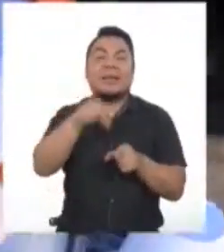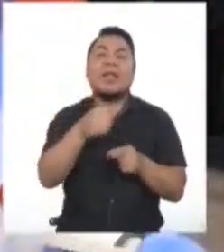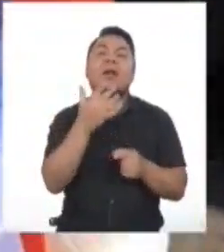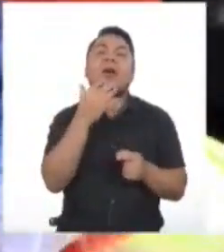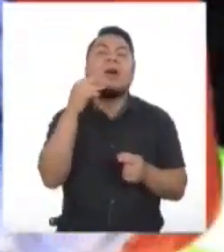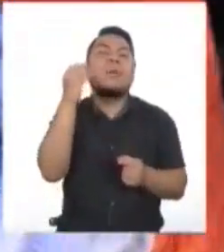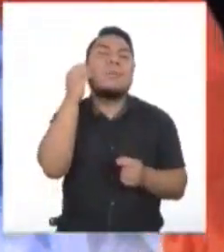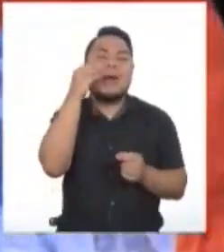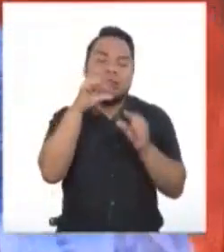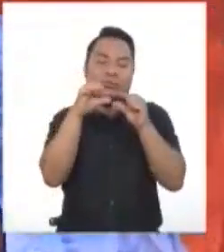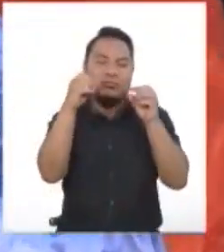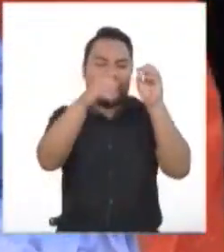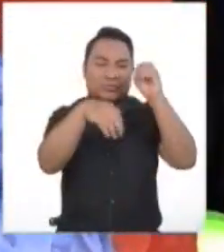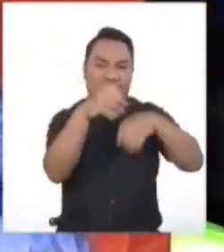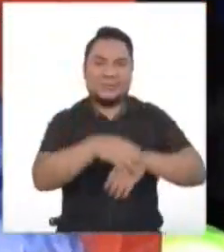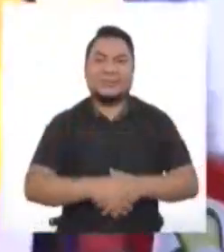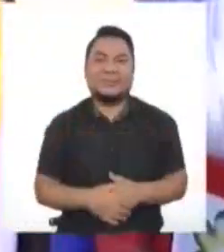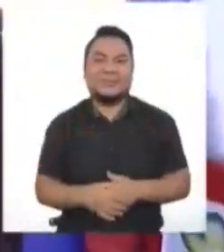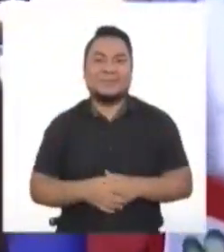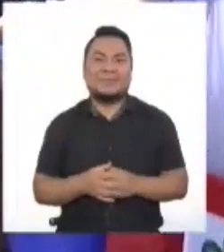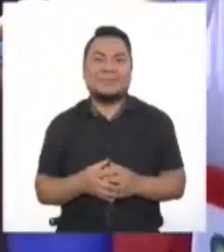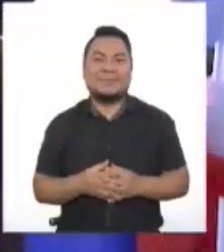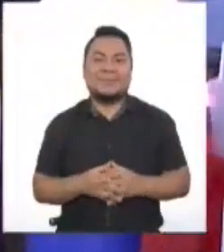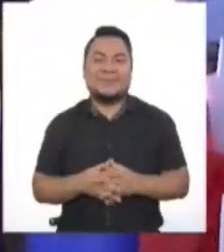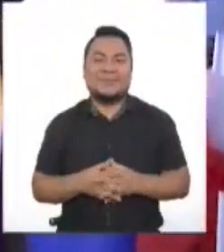clavo de olor.